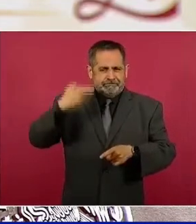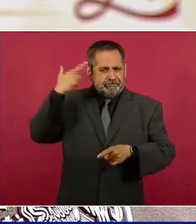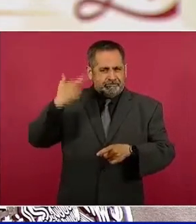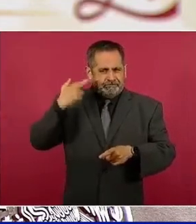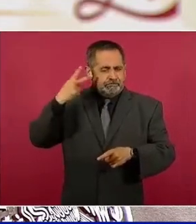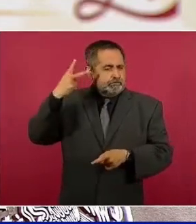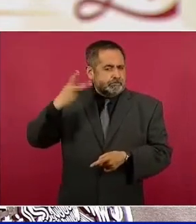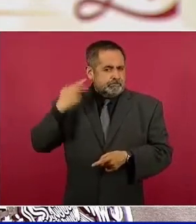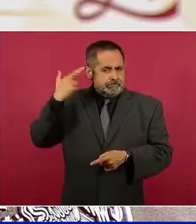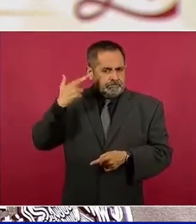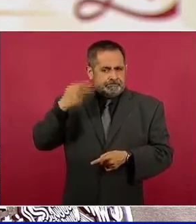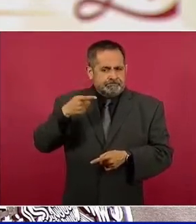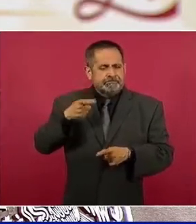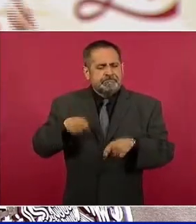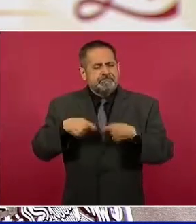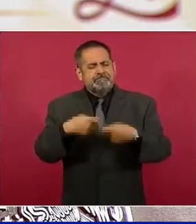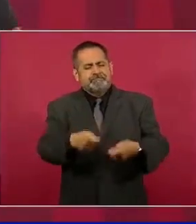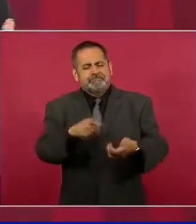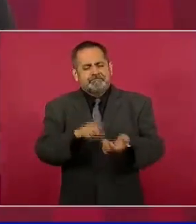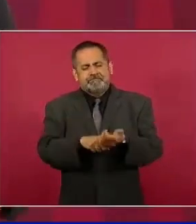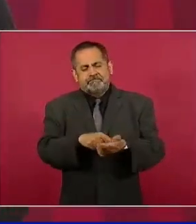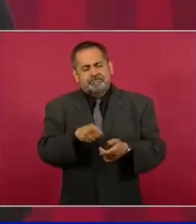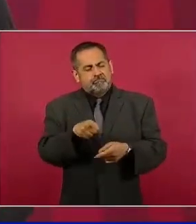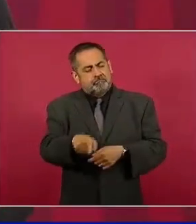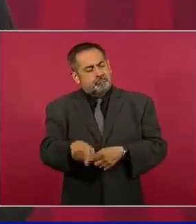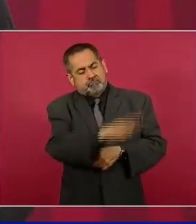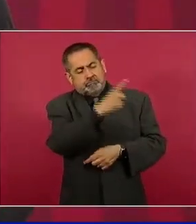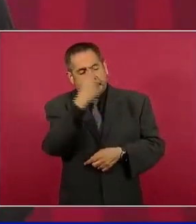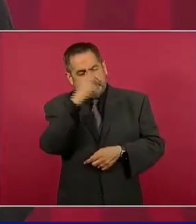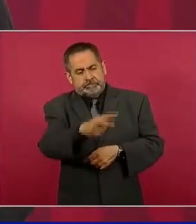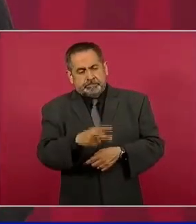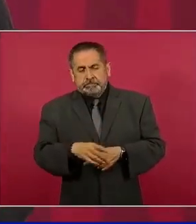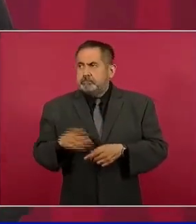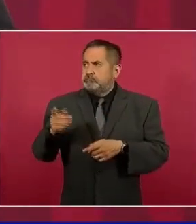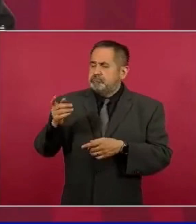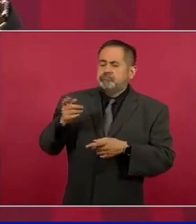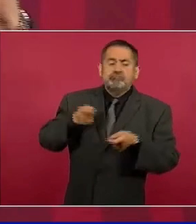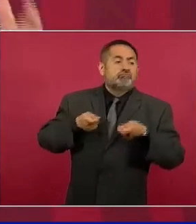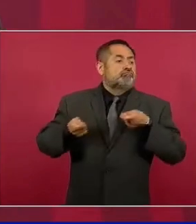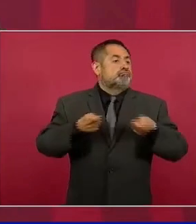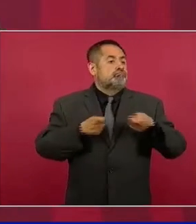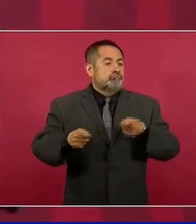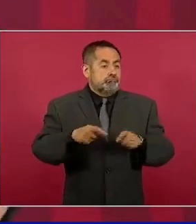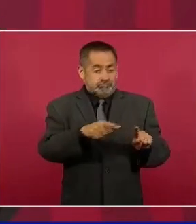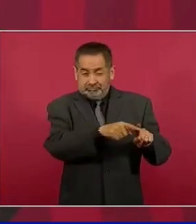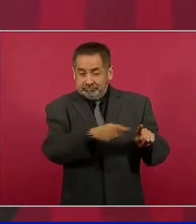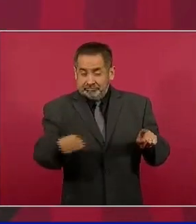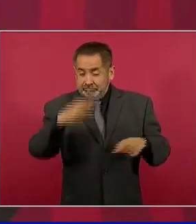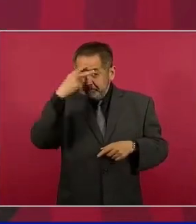México. Desde luego, pues no había democracia. 300 años.